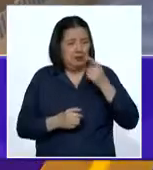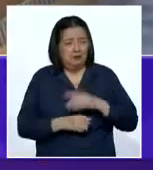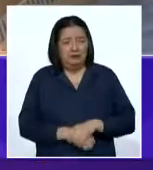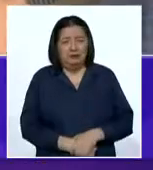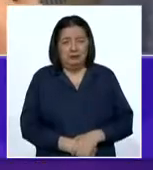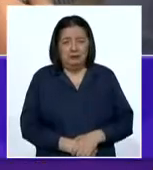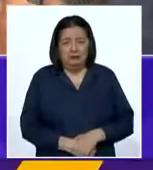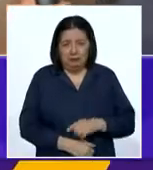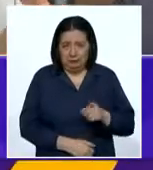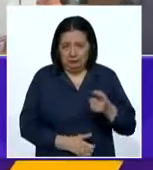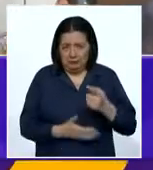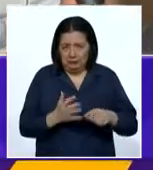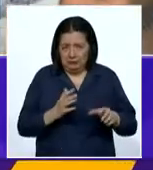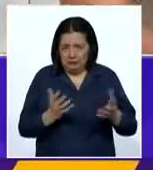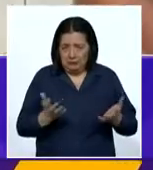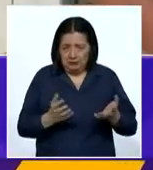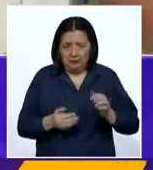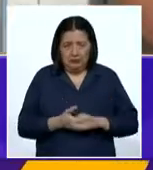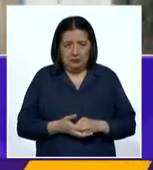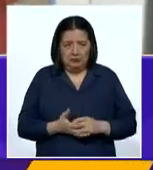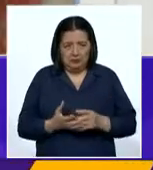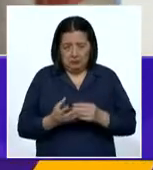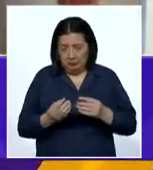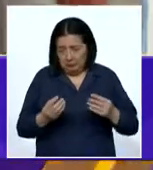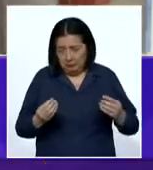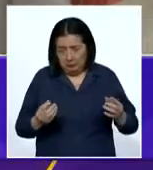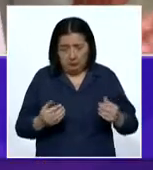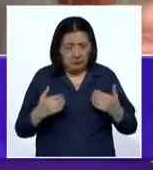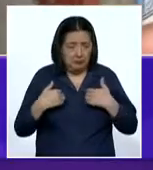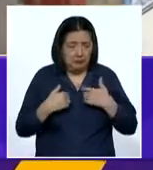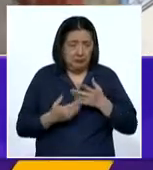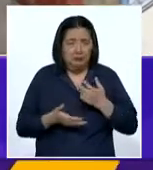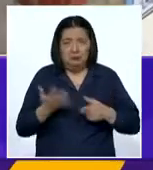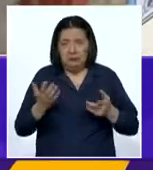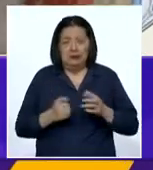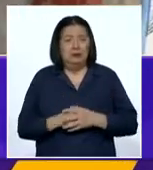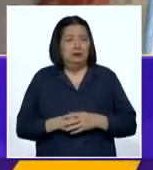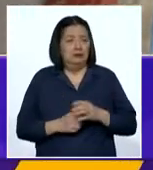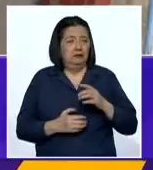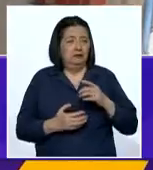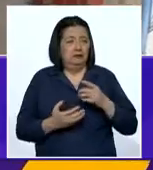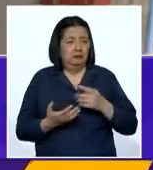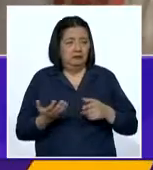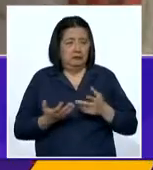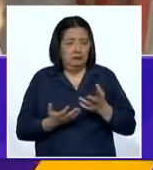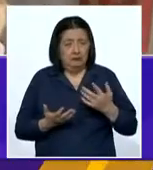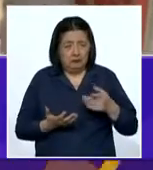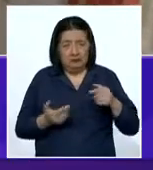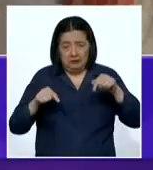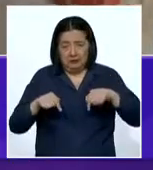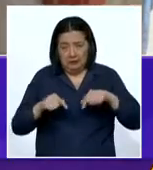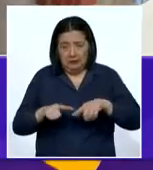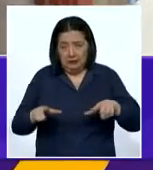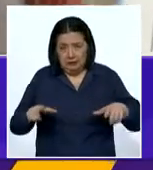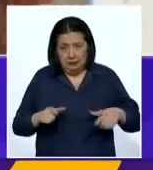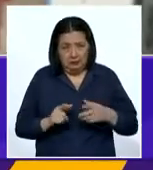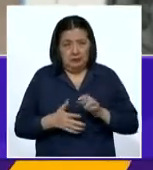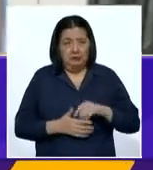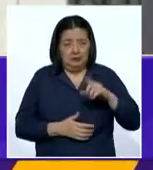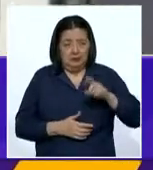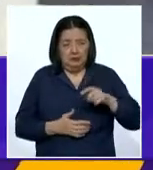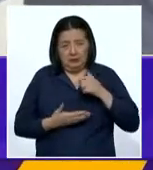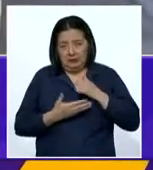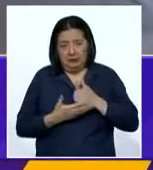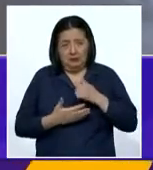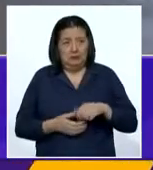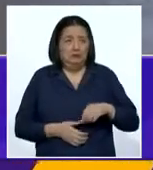Ahora, Natsumi, tú que has estado aquí, también son varios los animalitos que están en este lugar y que necesitan